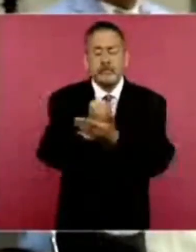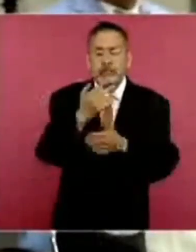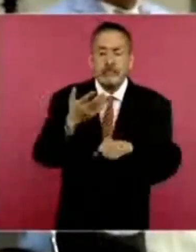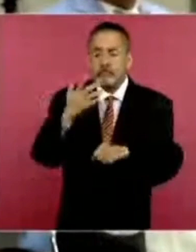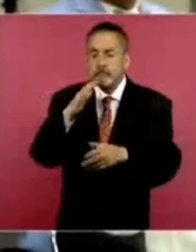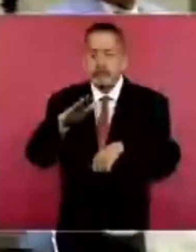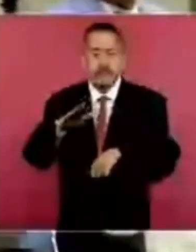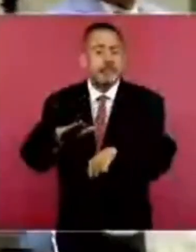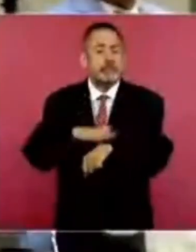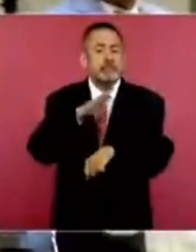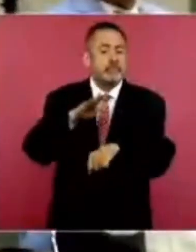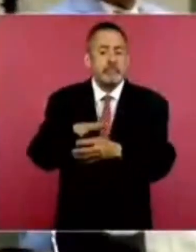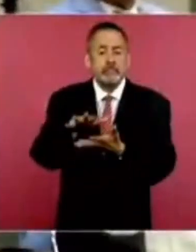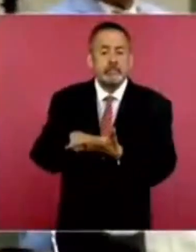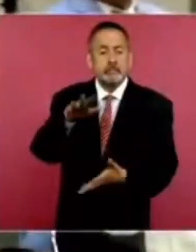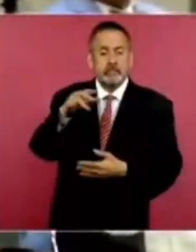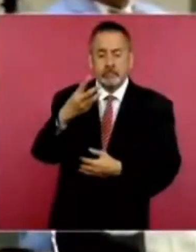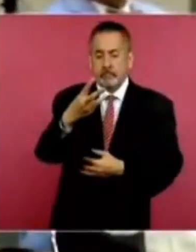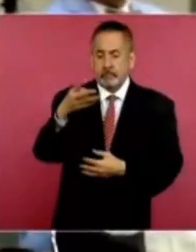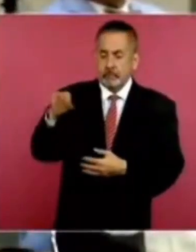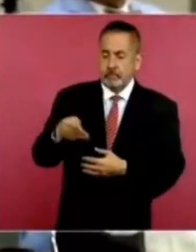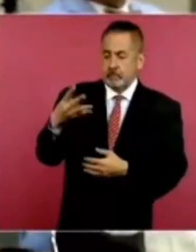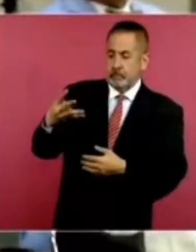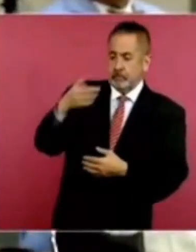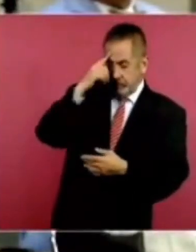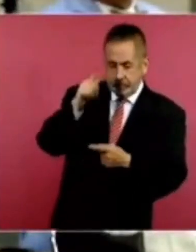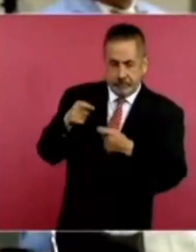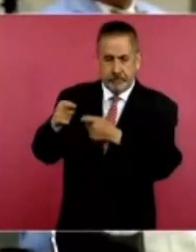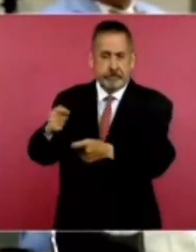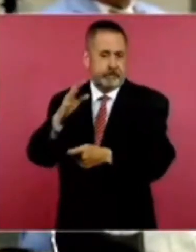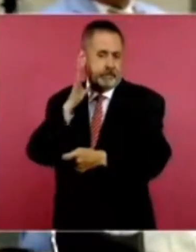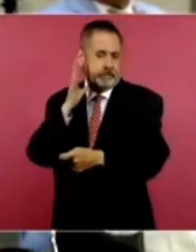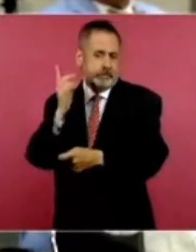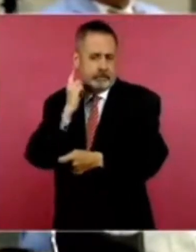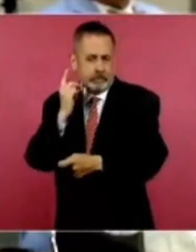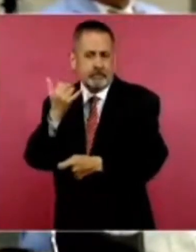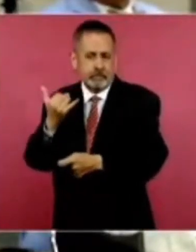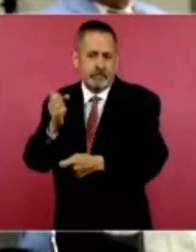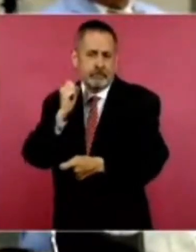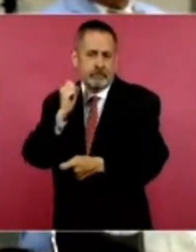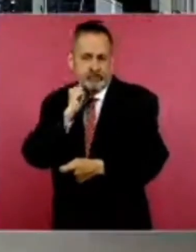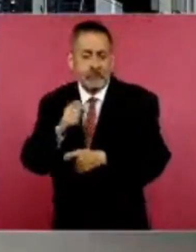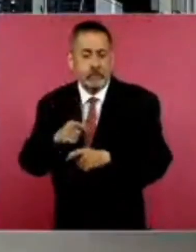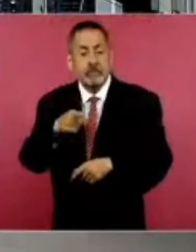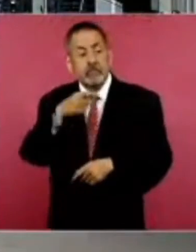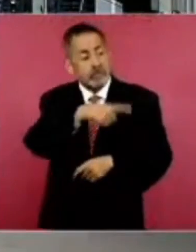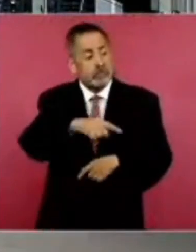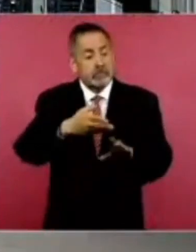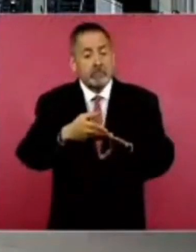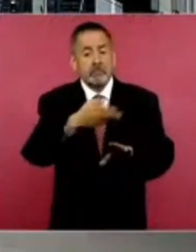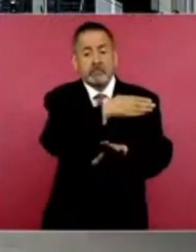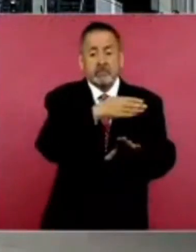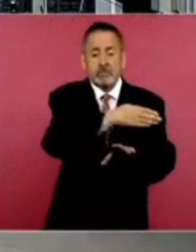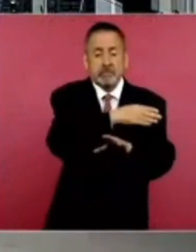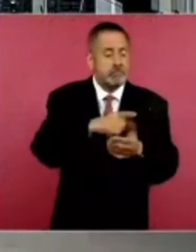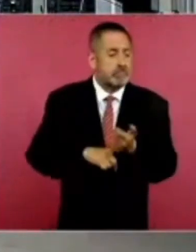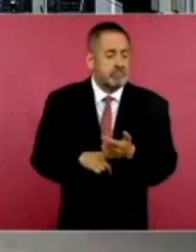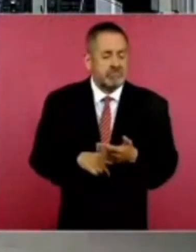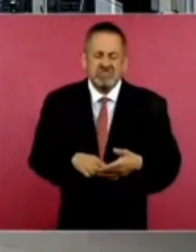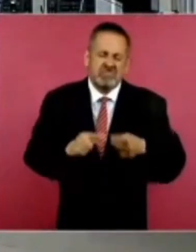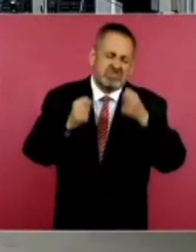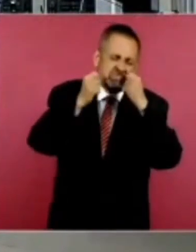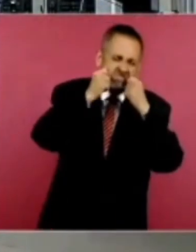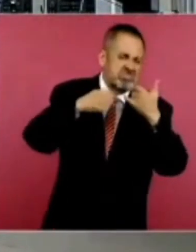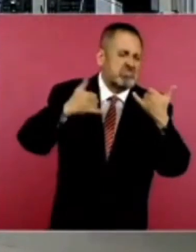mayoría calificada en la Cámara de Diputados y en la Cámara de Senadores, porque ya en ocasiones anteriores pues no ha tenido ningún